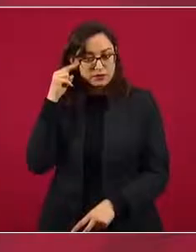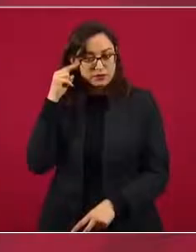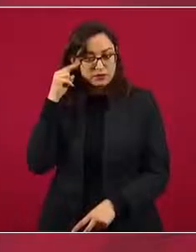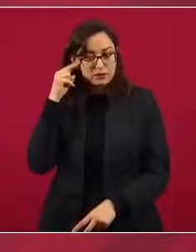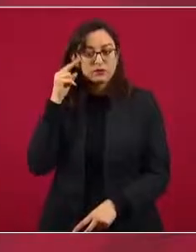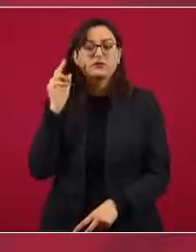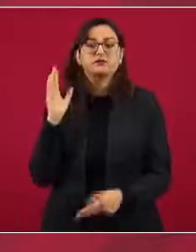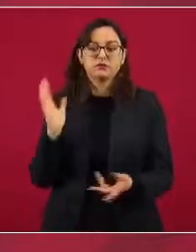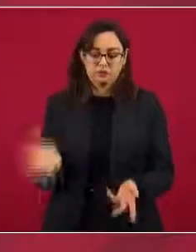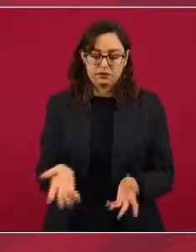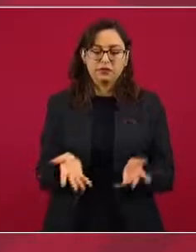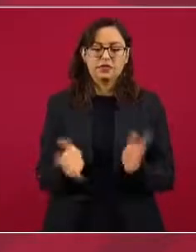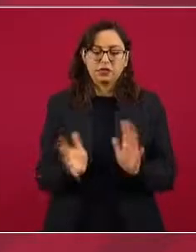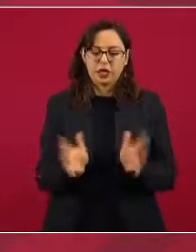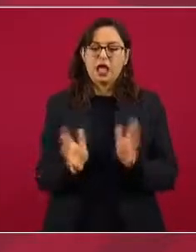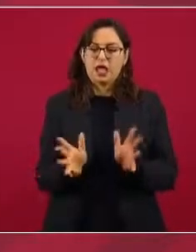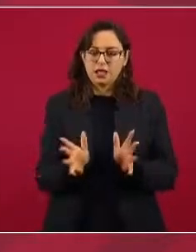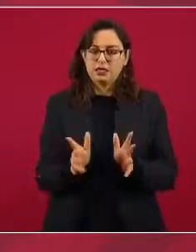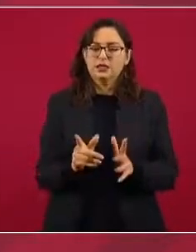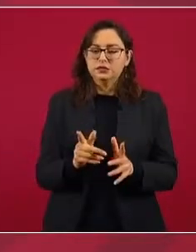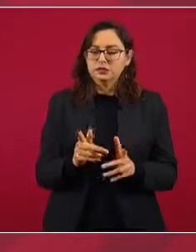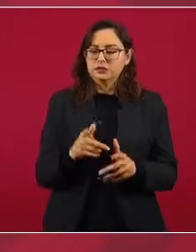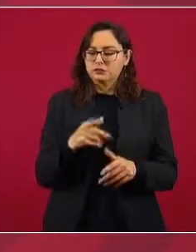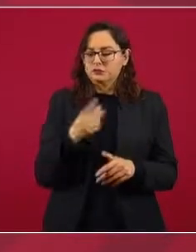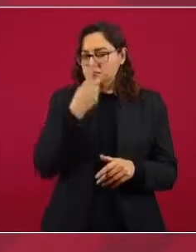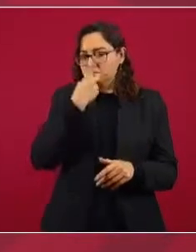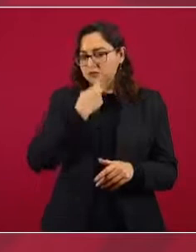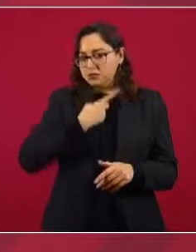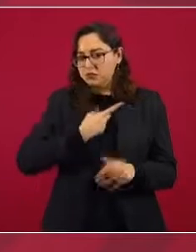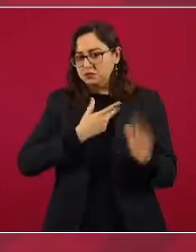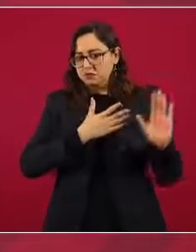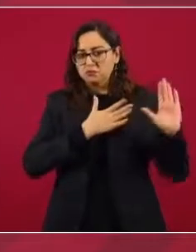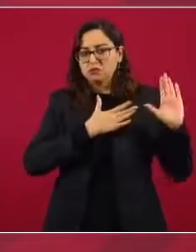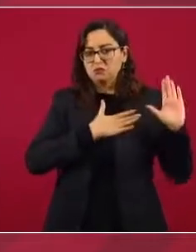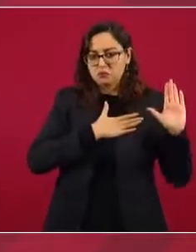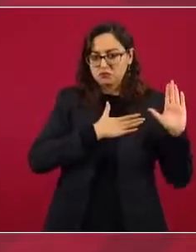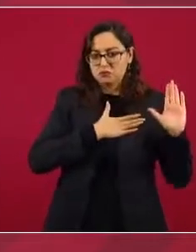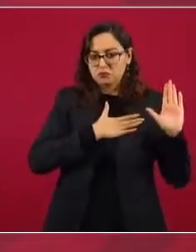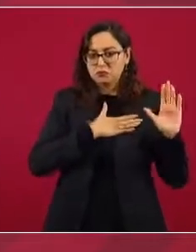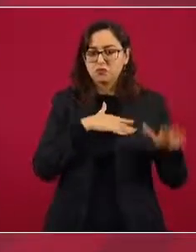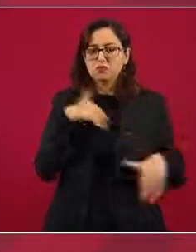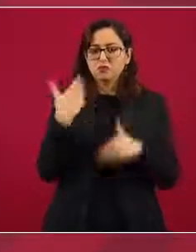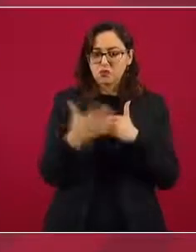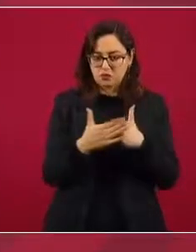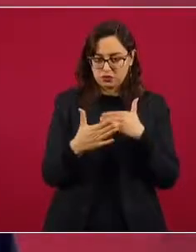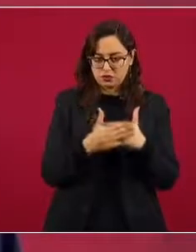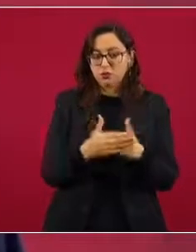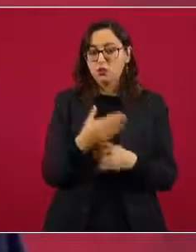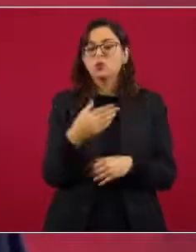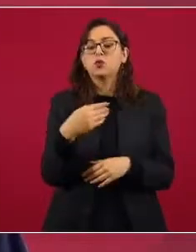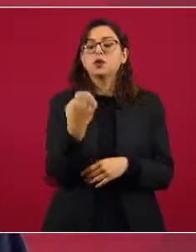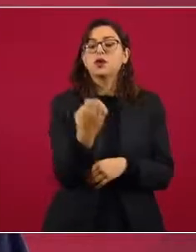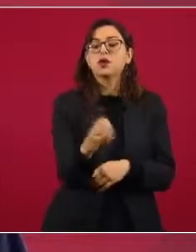ha hecho el compromiso de entregarnos a partir de enero